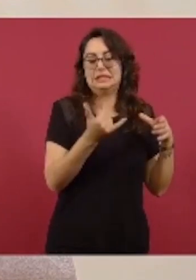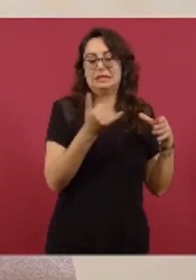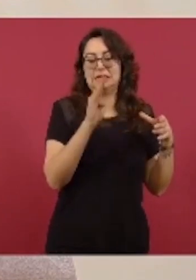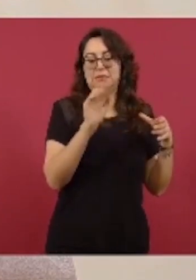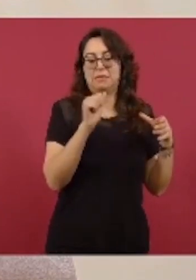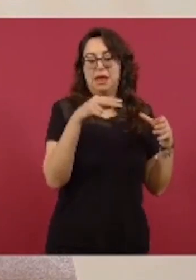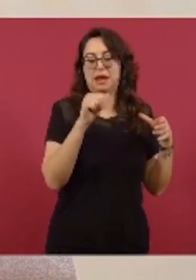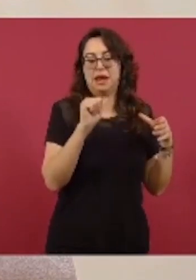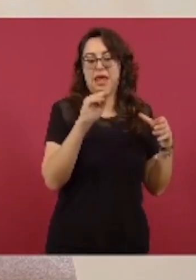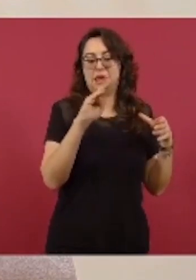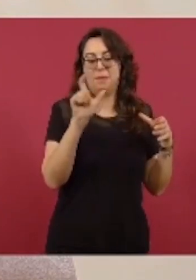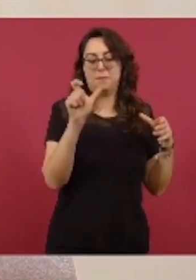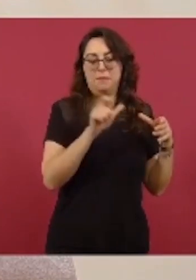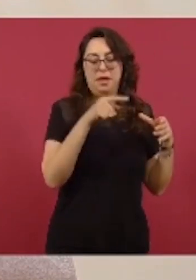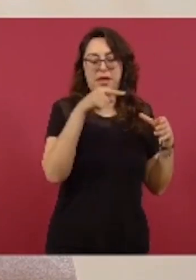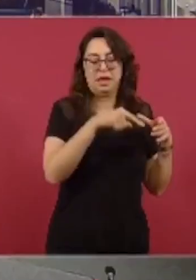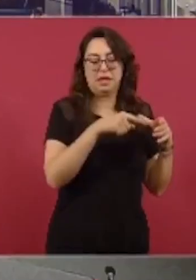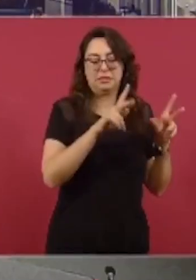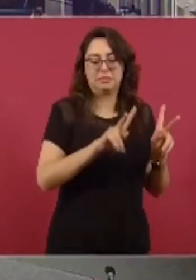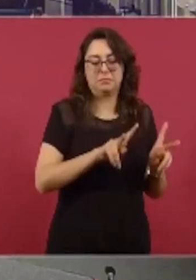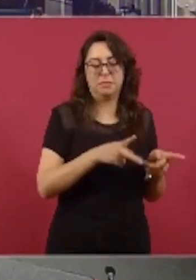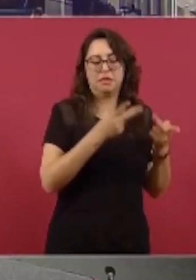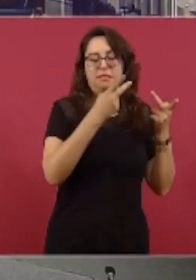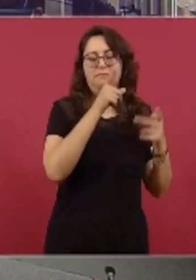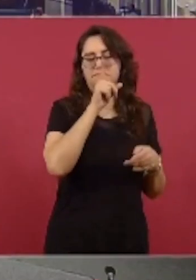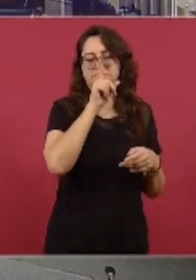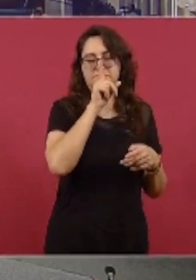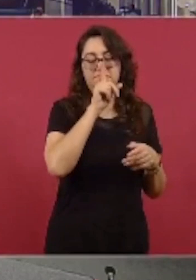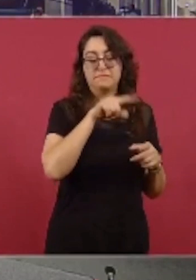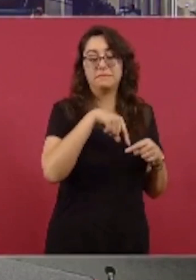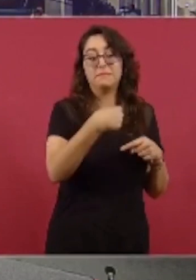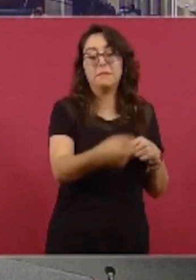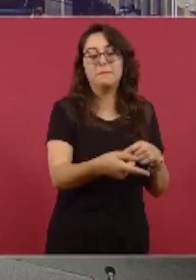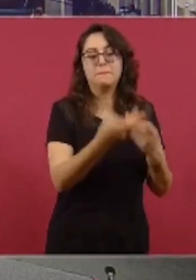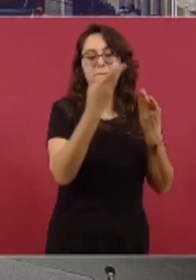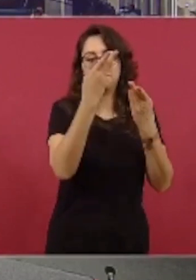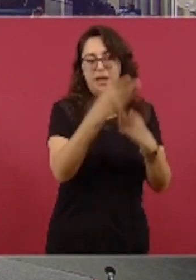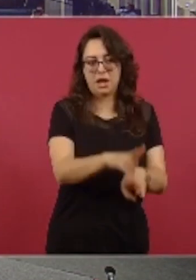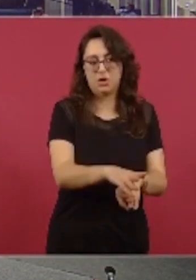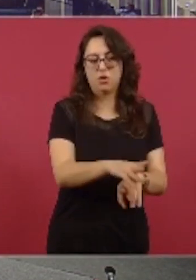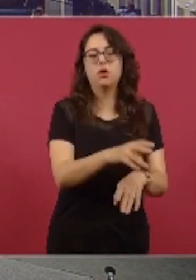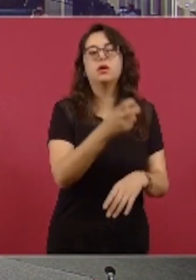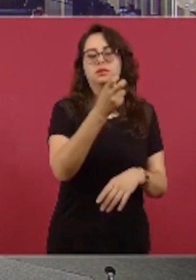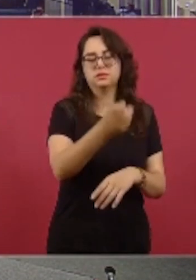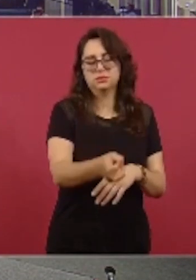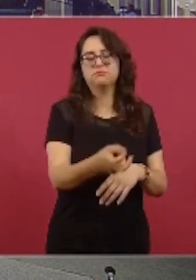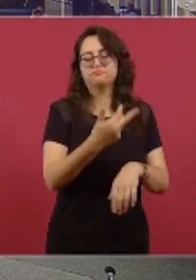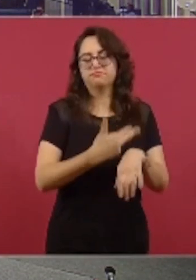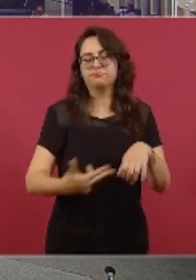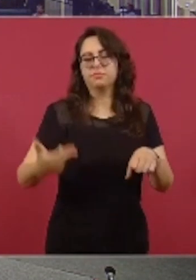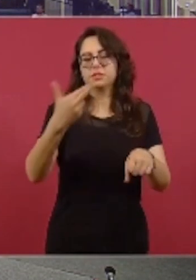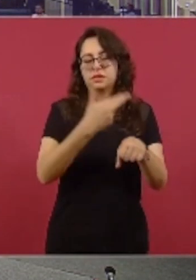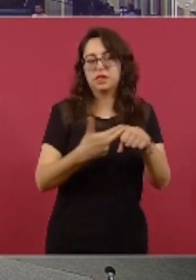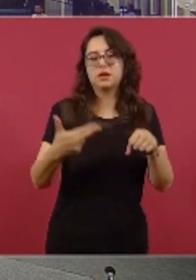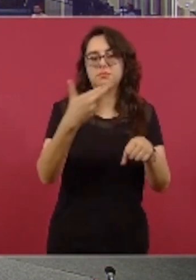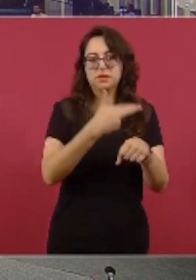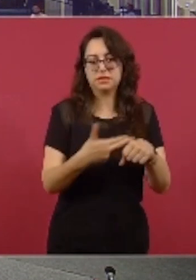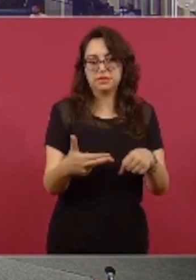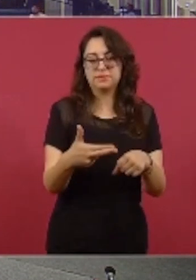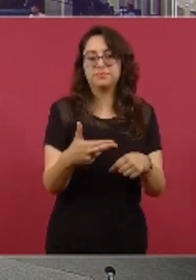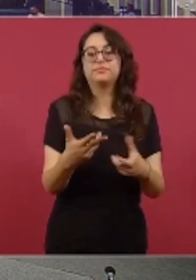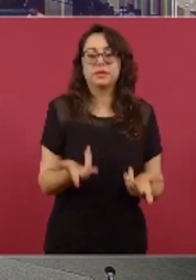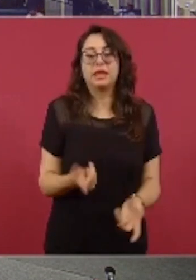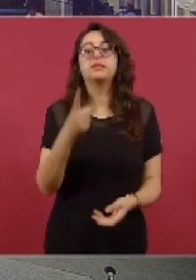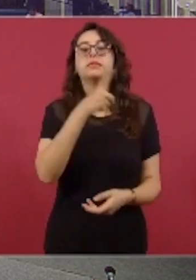la banca. La banca de consumo. De consumo, sí, básicamente. Entonces, en el primer caso tienen